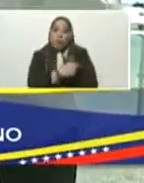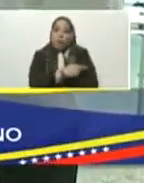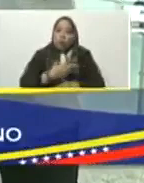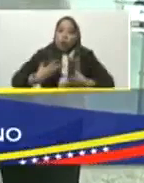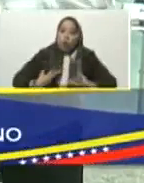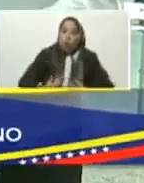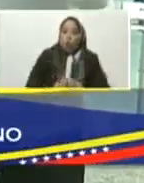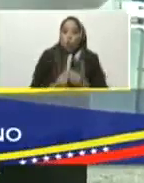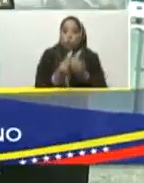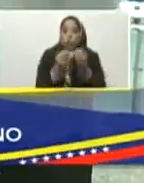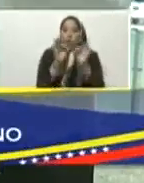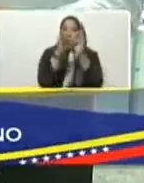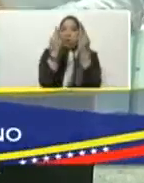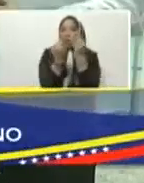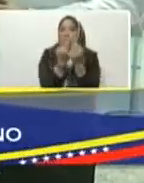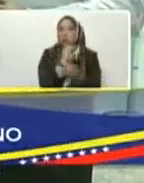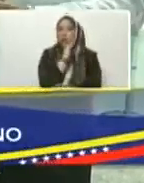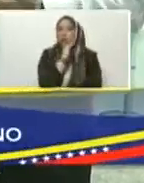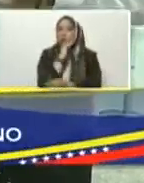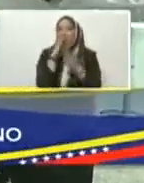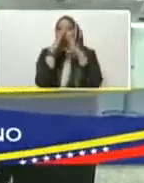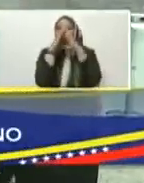a sus familiares. Todos habían pagado